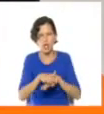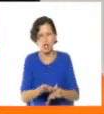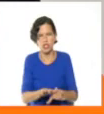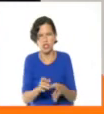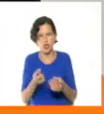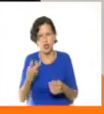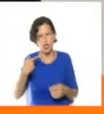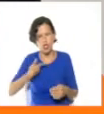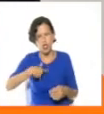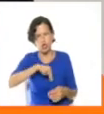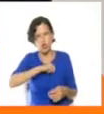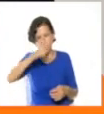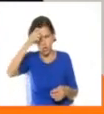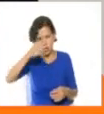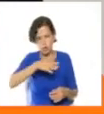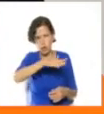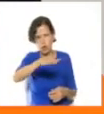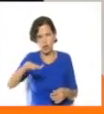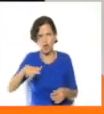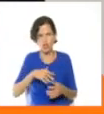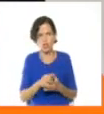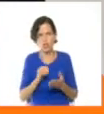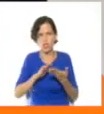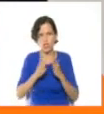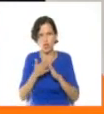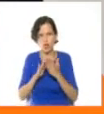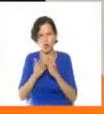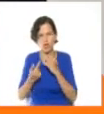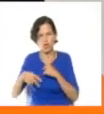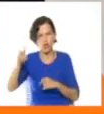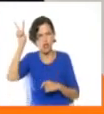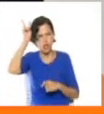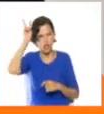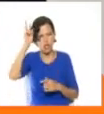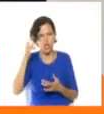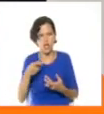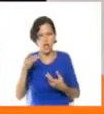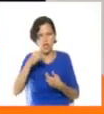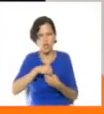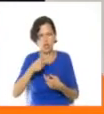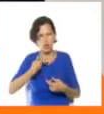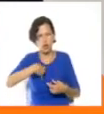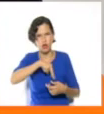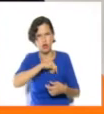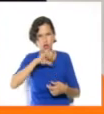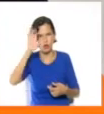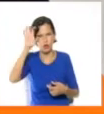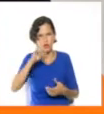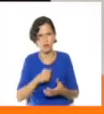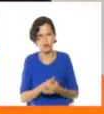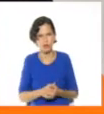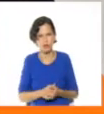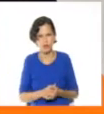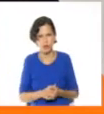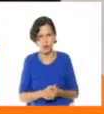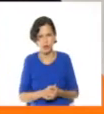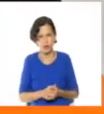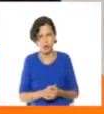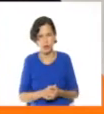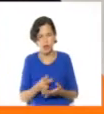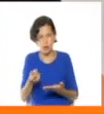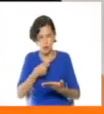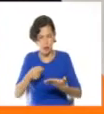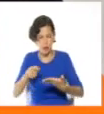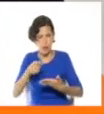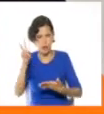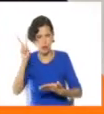en este tema de la inclusión de nuestras poblaciones y comunidades indígenas dentro